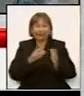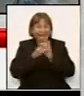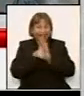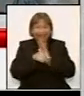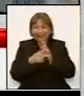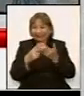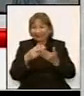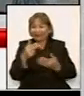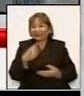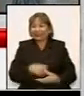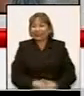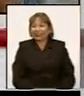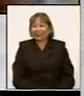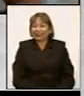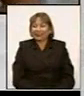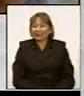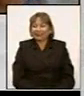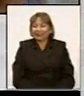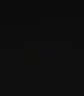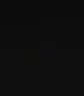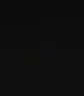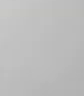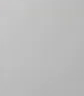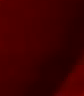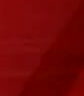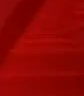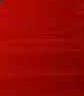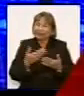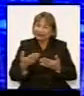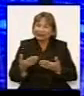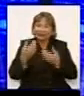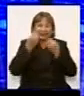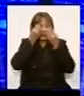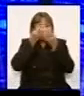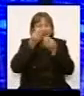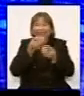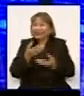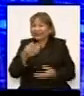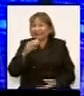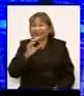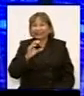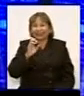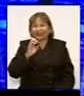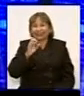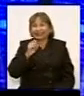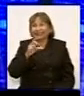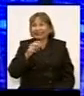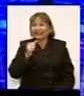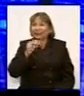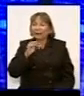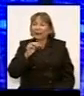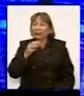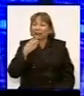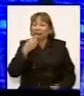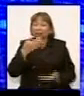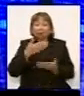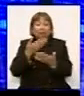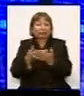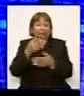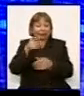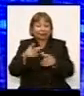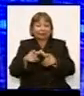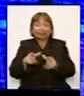pausa y retornamos. Muchas gracias por esa información a Cecilia Malpartida, quien se encuentra en